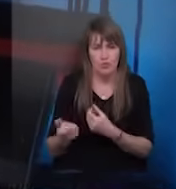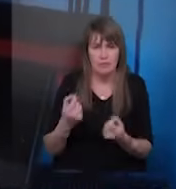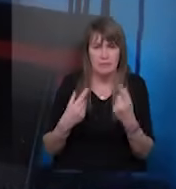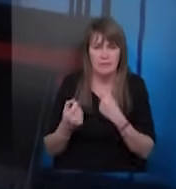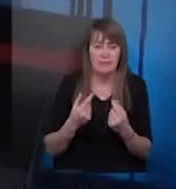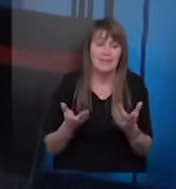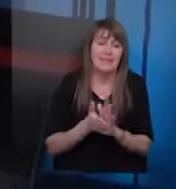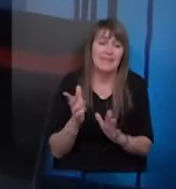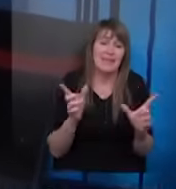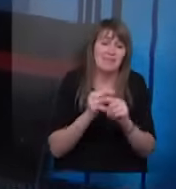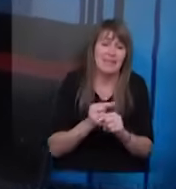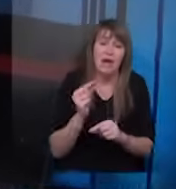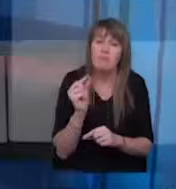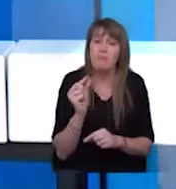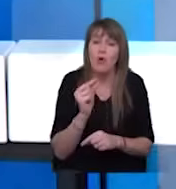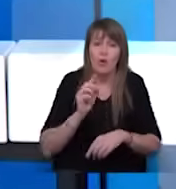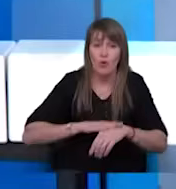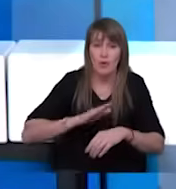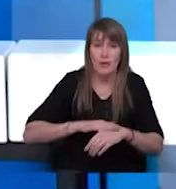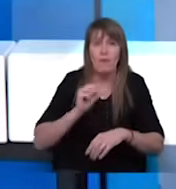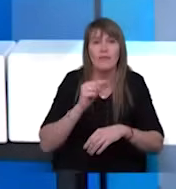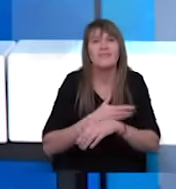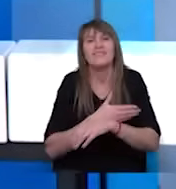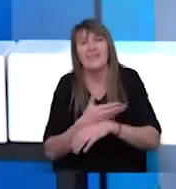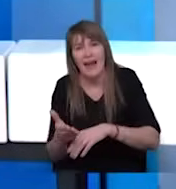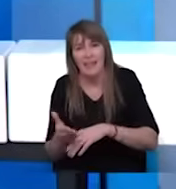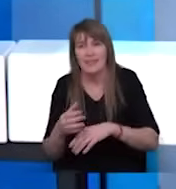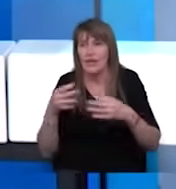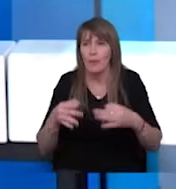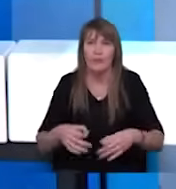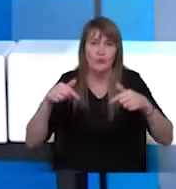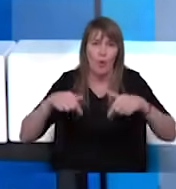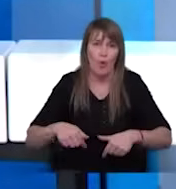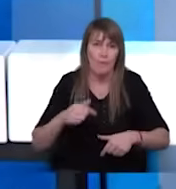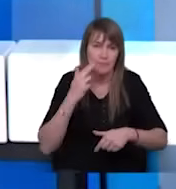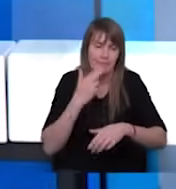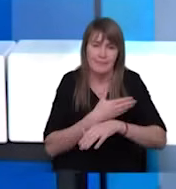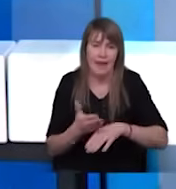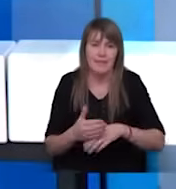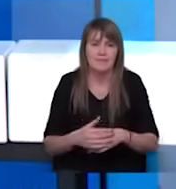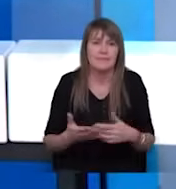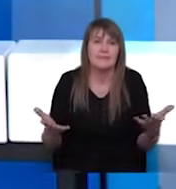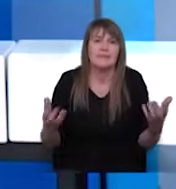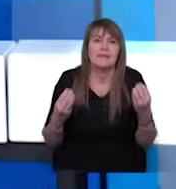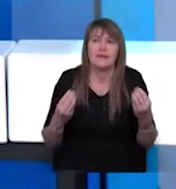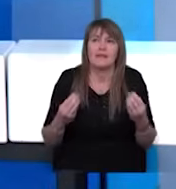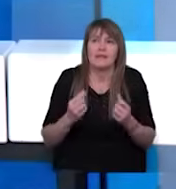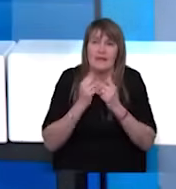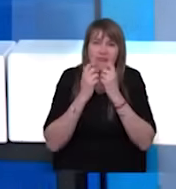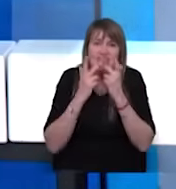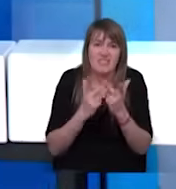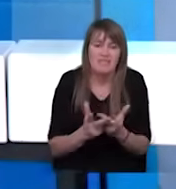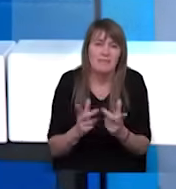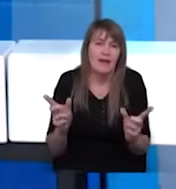cerrar, lamentablemente nos queda muy tiempo. Pido disculpas porque empezamos un poquito más tarde. Además también, ¿qué podemos decir, Antonio, Marcelo, como